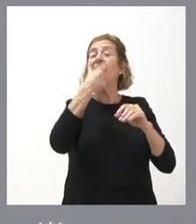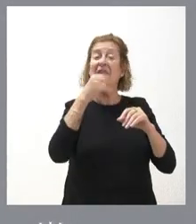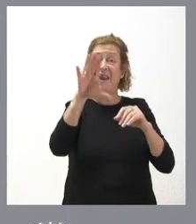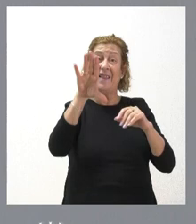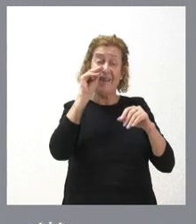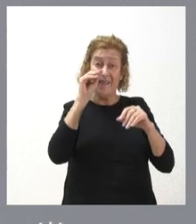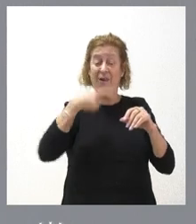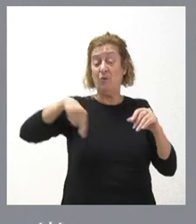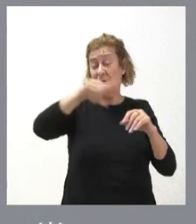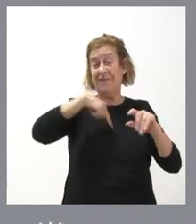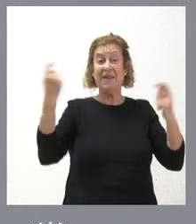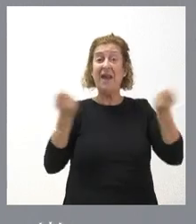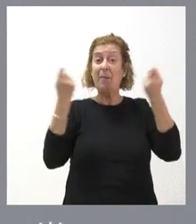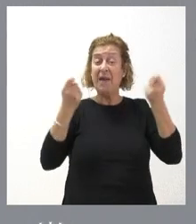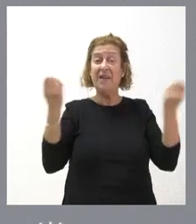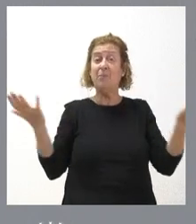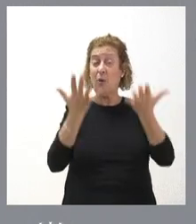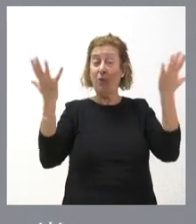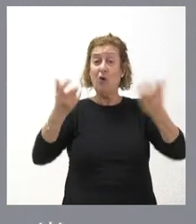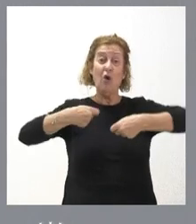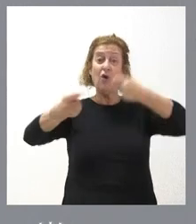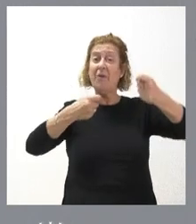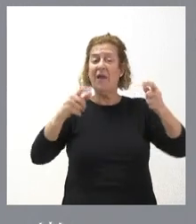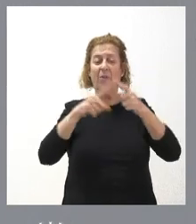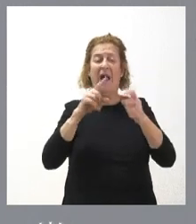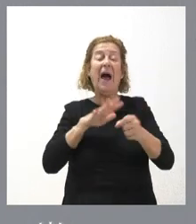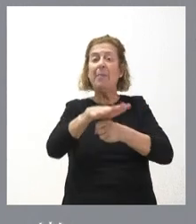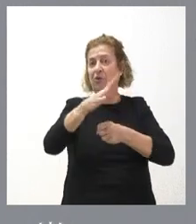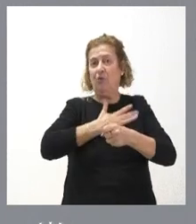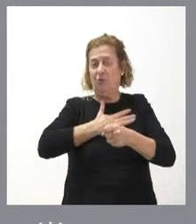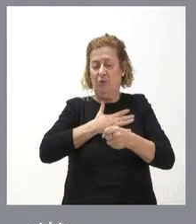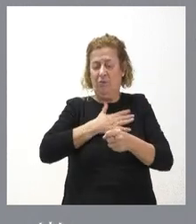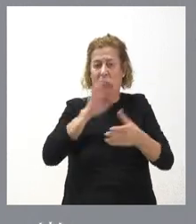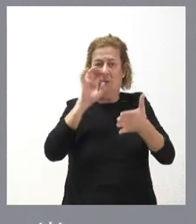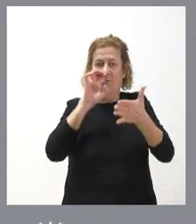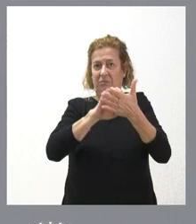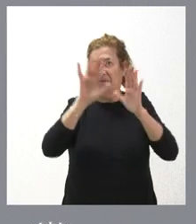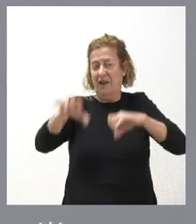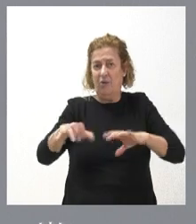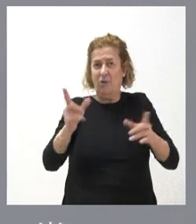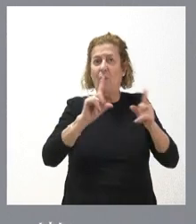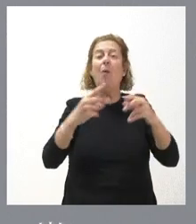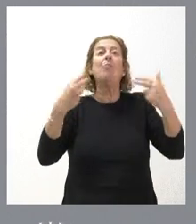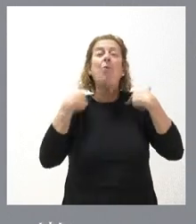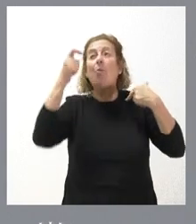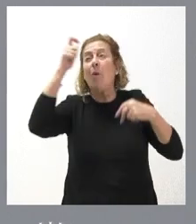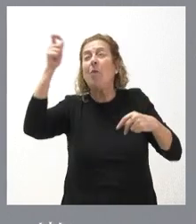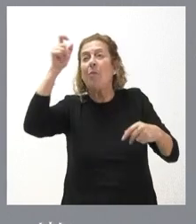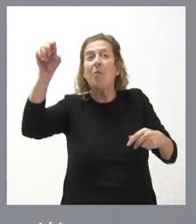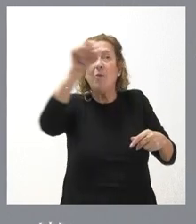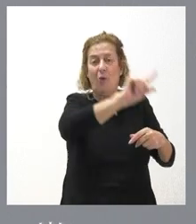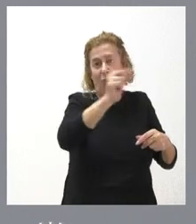nuestras campañas de promoción comercial son de ámbito autonómico no son municipio a municipio porque eso